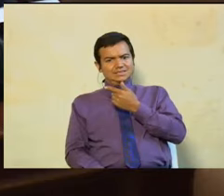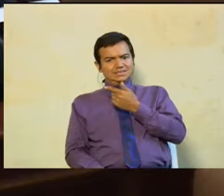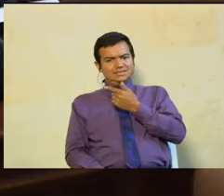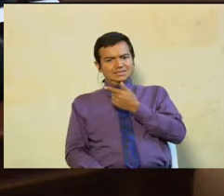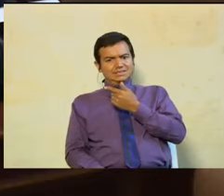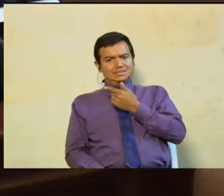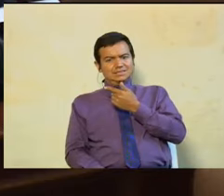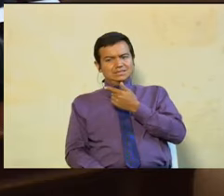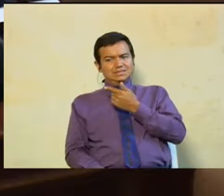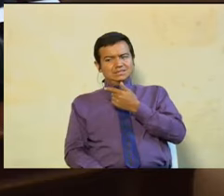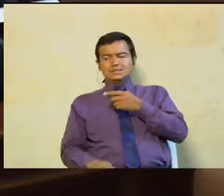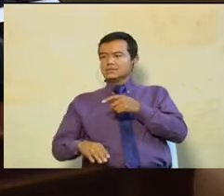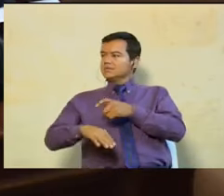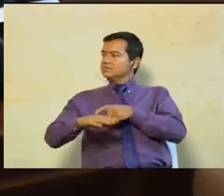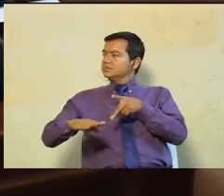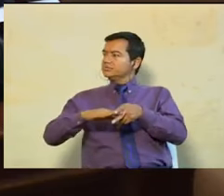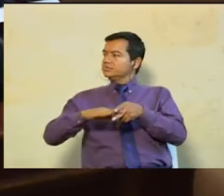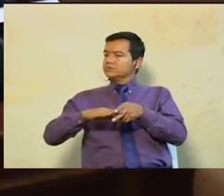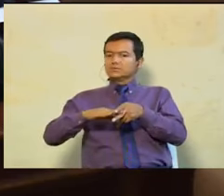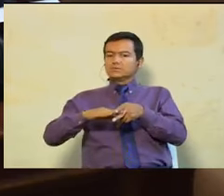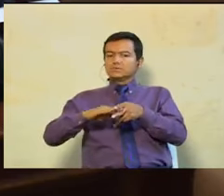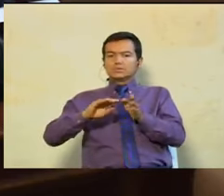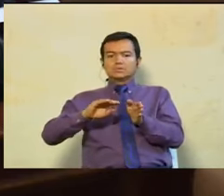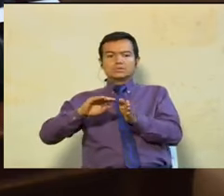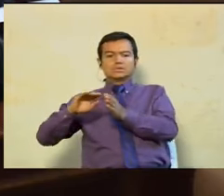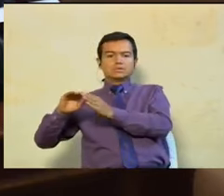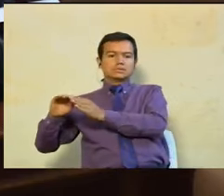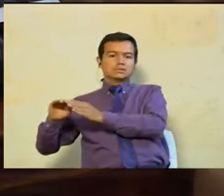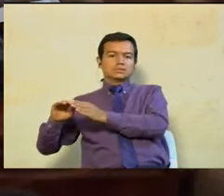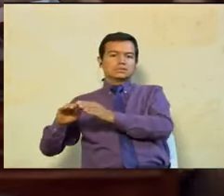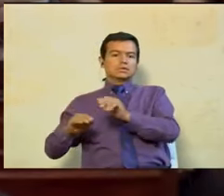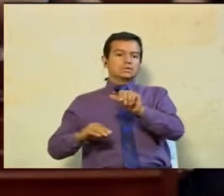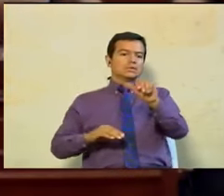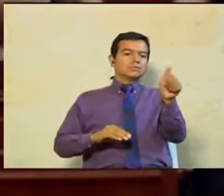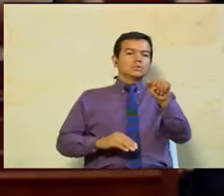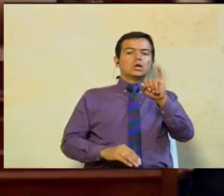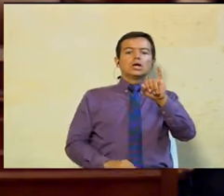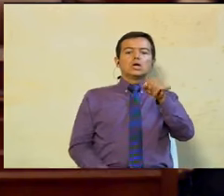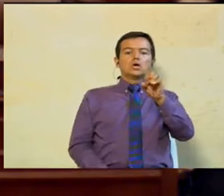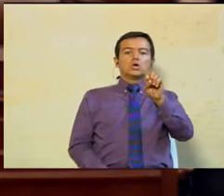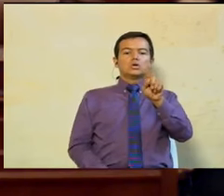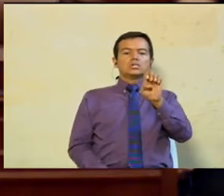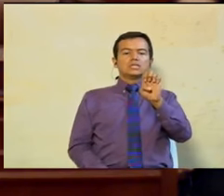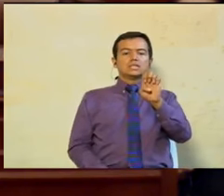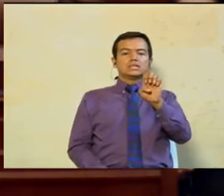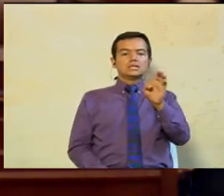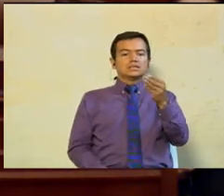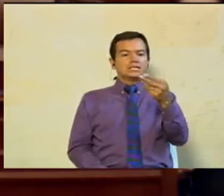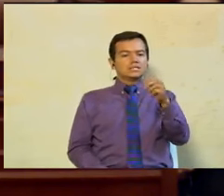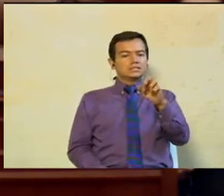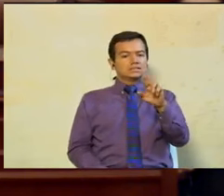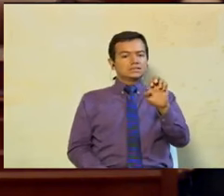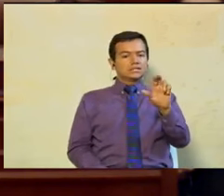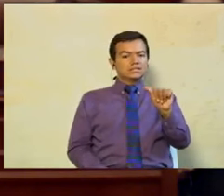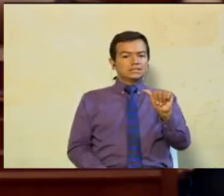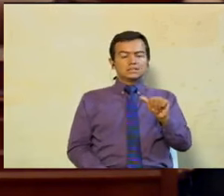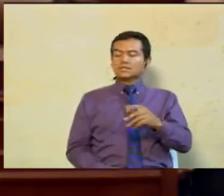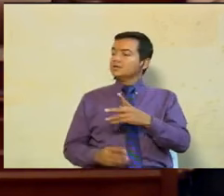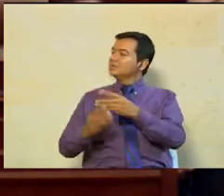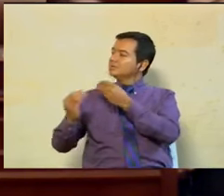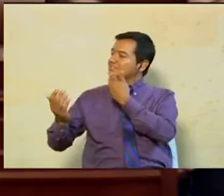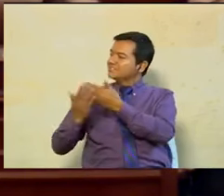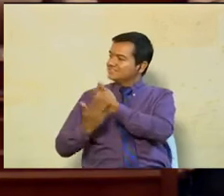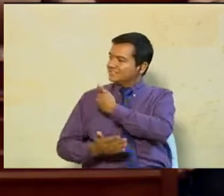momento tiene la palabra el doctor José éber Hernández Muchas gracias señor presidente